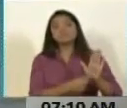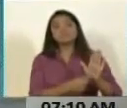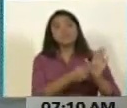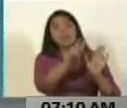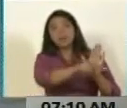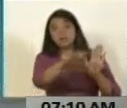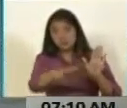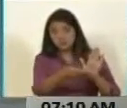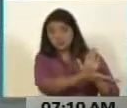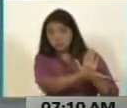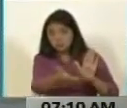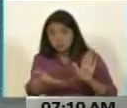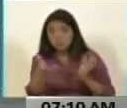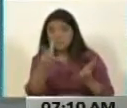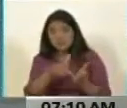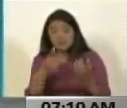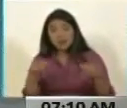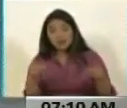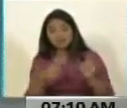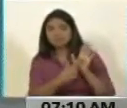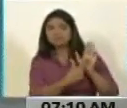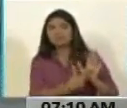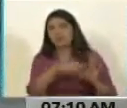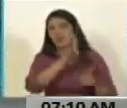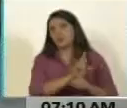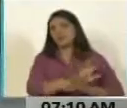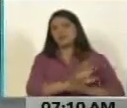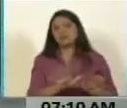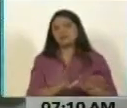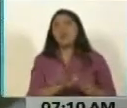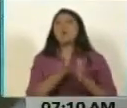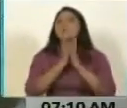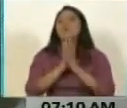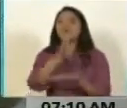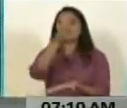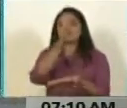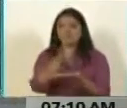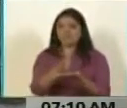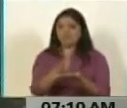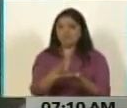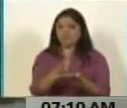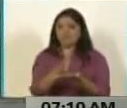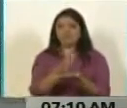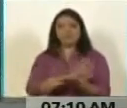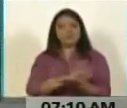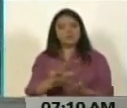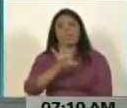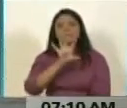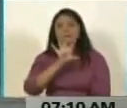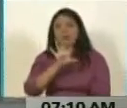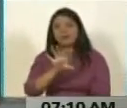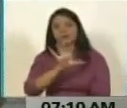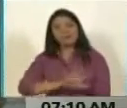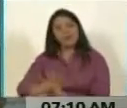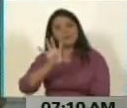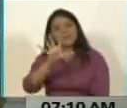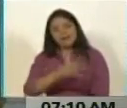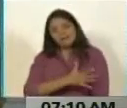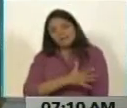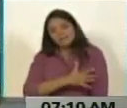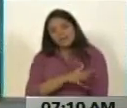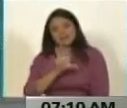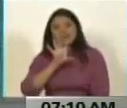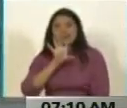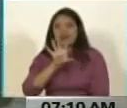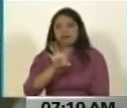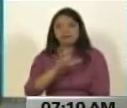participan en nuestros eventos es que sean parciales por su país. O sea, que tengan un país, que tengan una patria, que amen a su país y